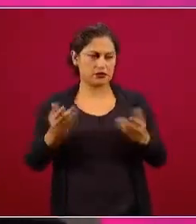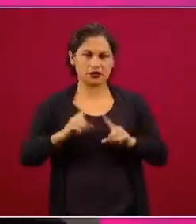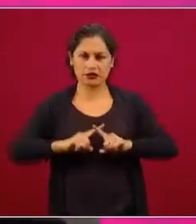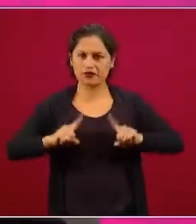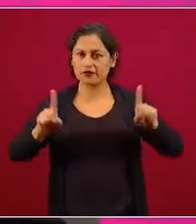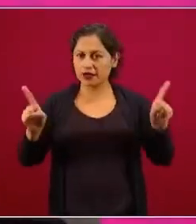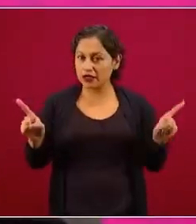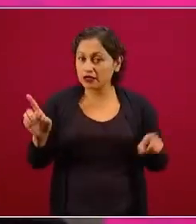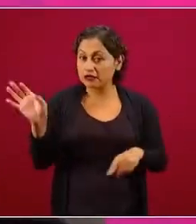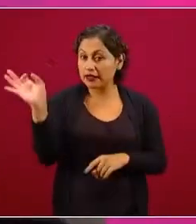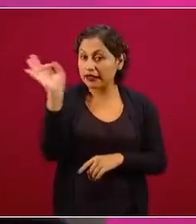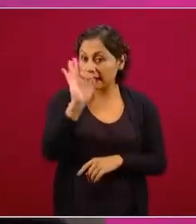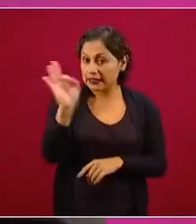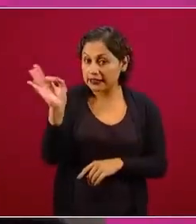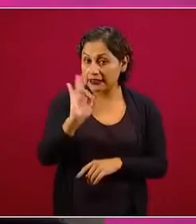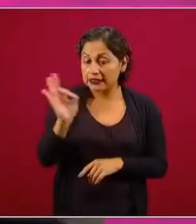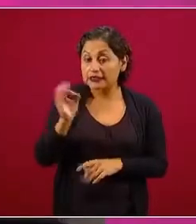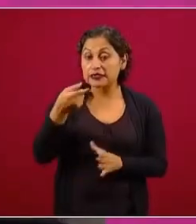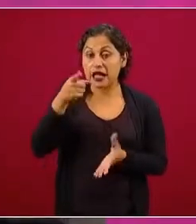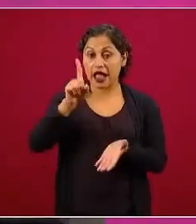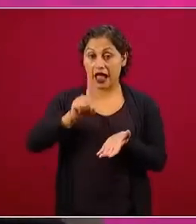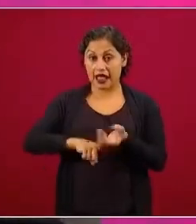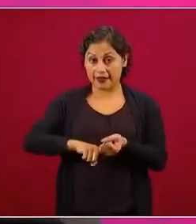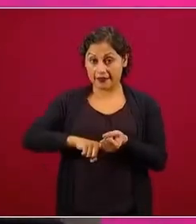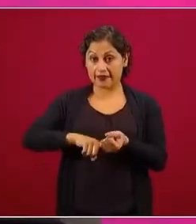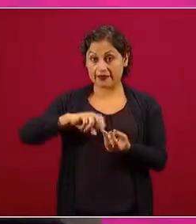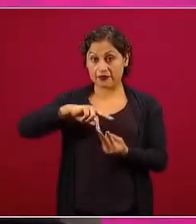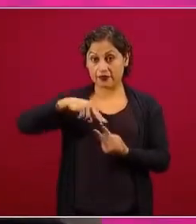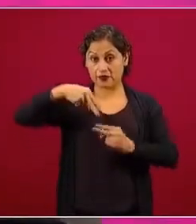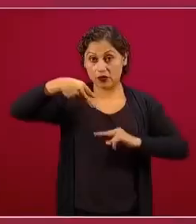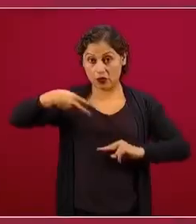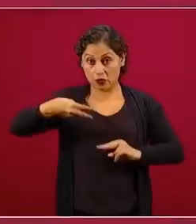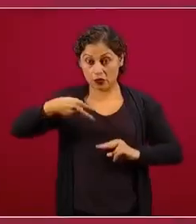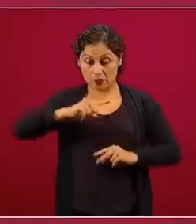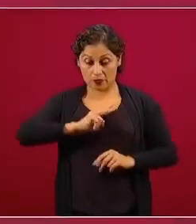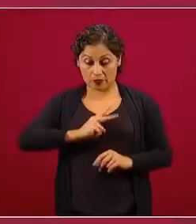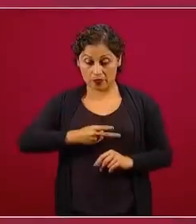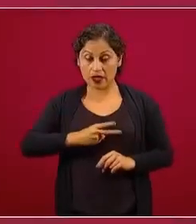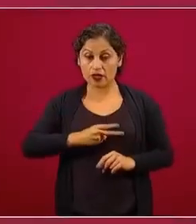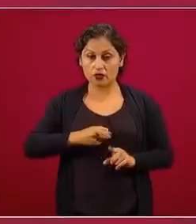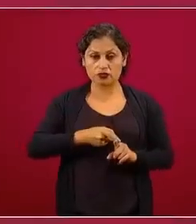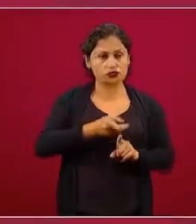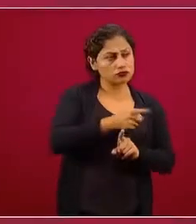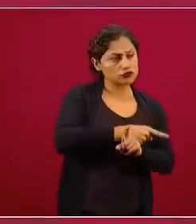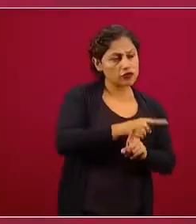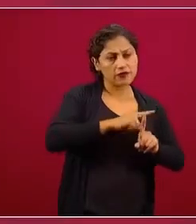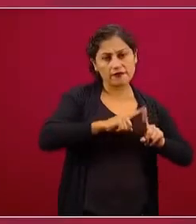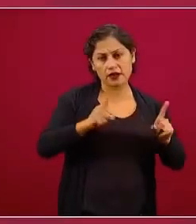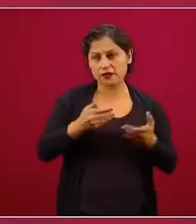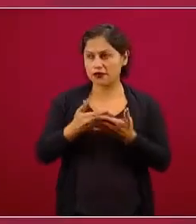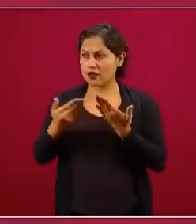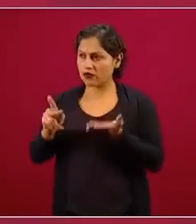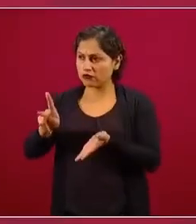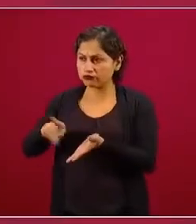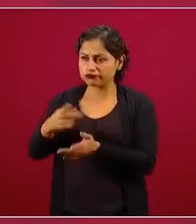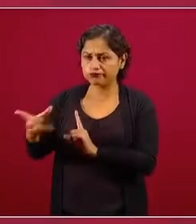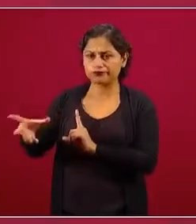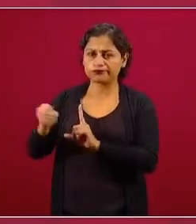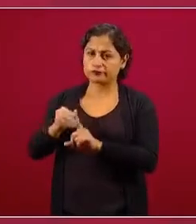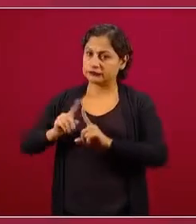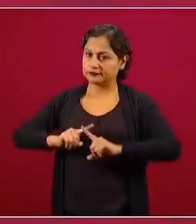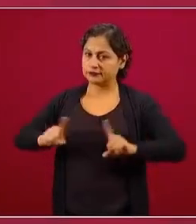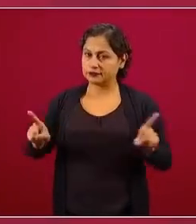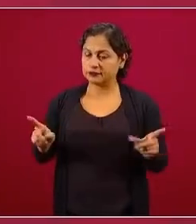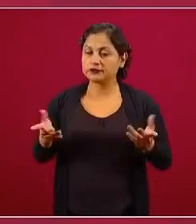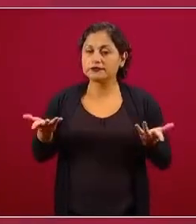la familia genética sea diferente de la primera y la segunda. Pero aquí, por ejemplo, también podríamos resaltar el hecho de que en